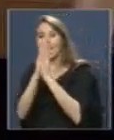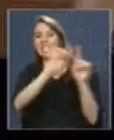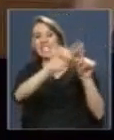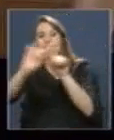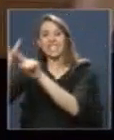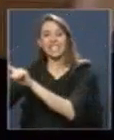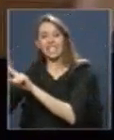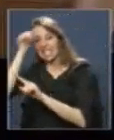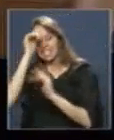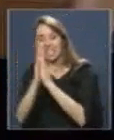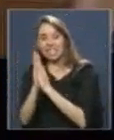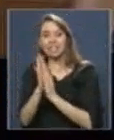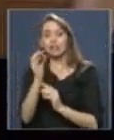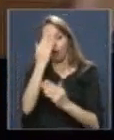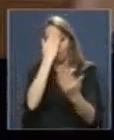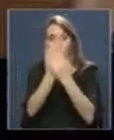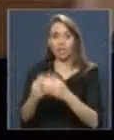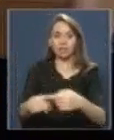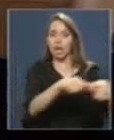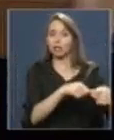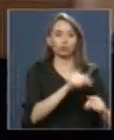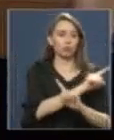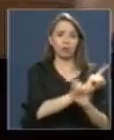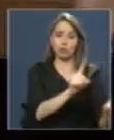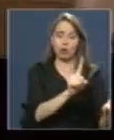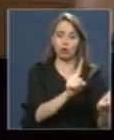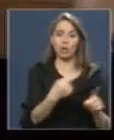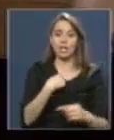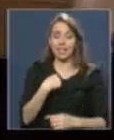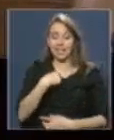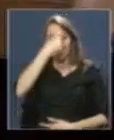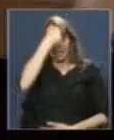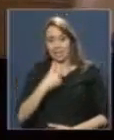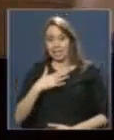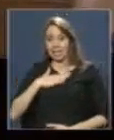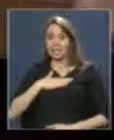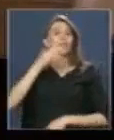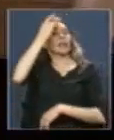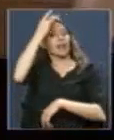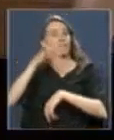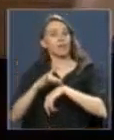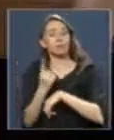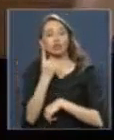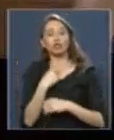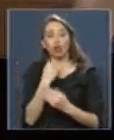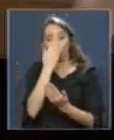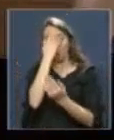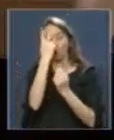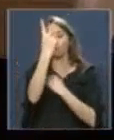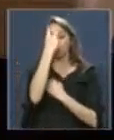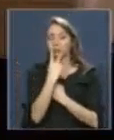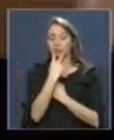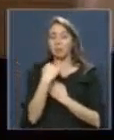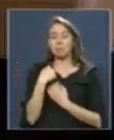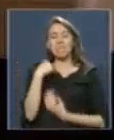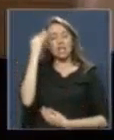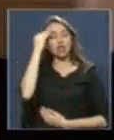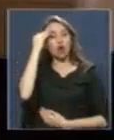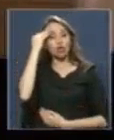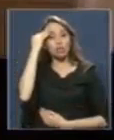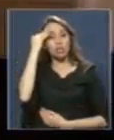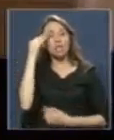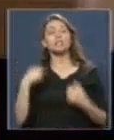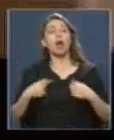iglesias, no frente a la sociedad. Ese paciente, solo frente a su conciencia, tiene el derecho